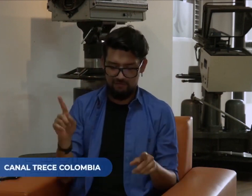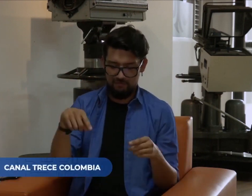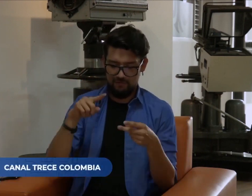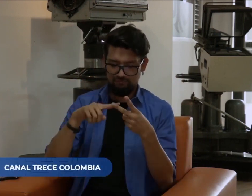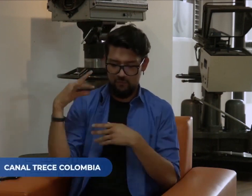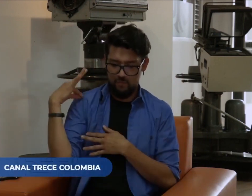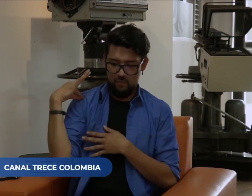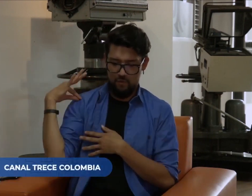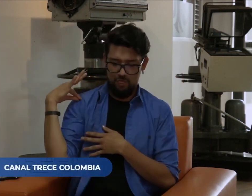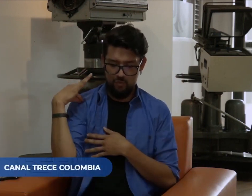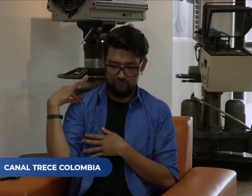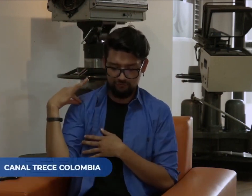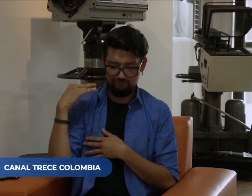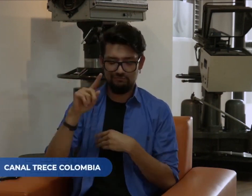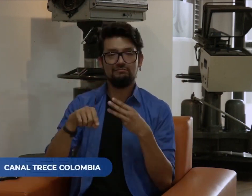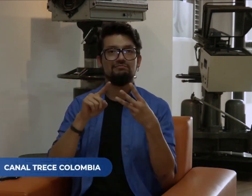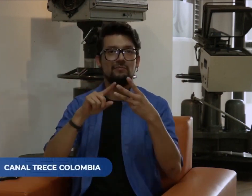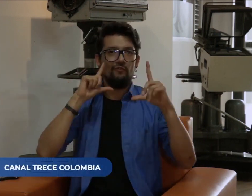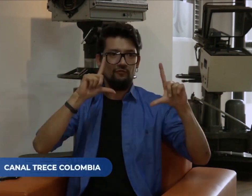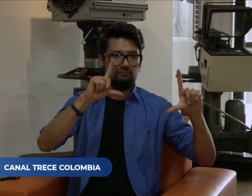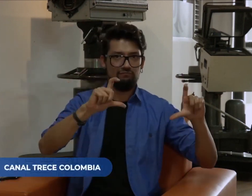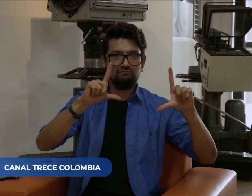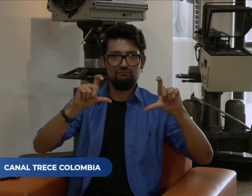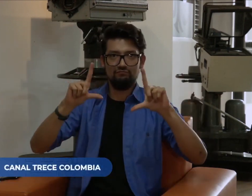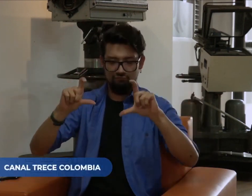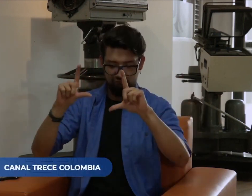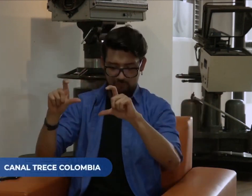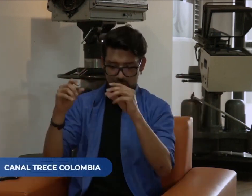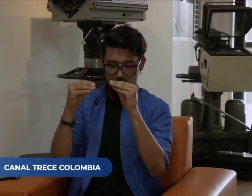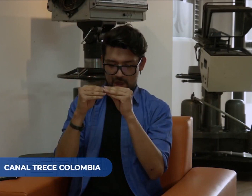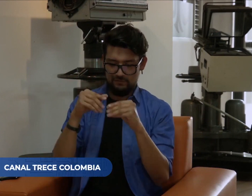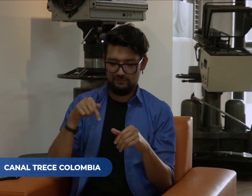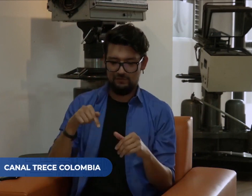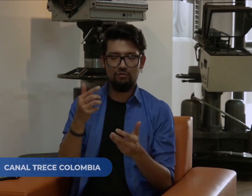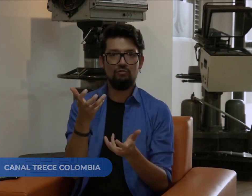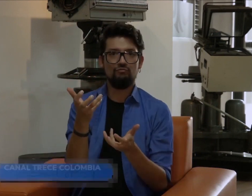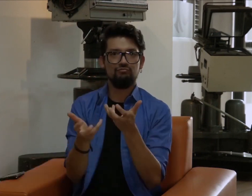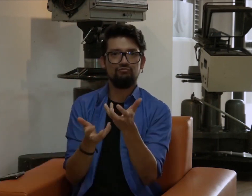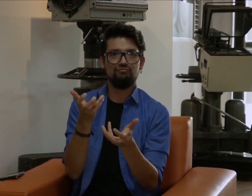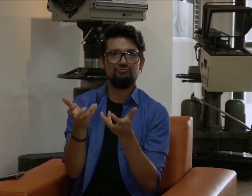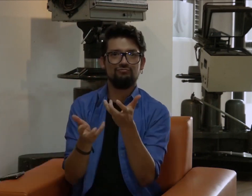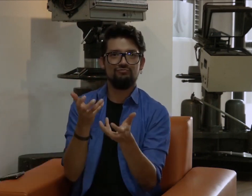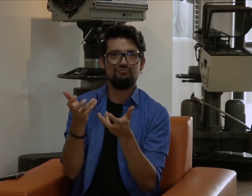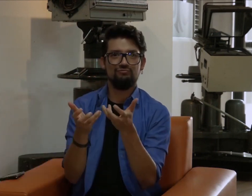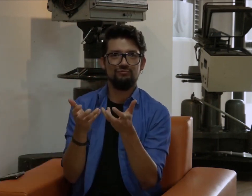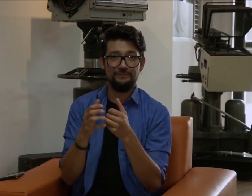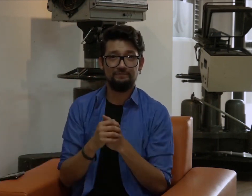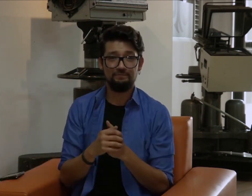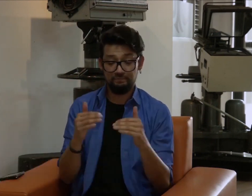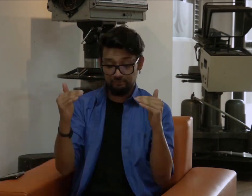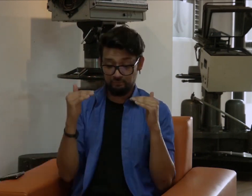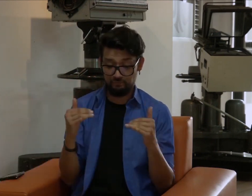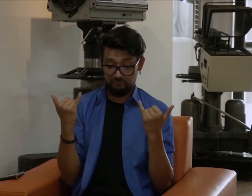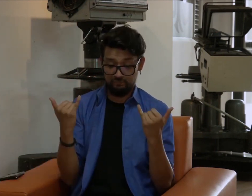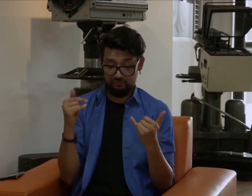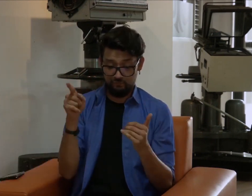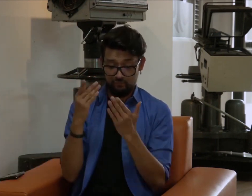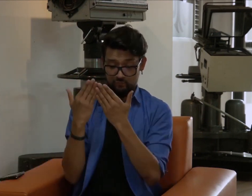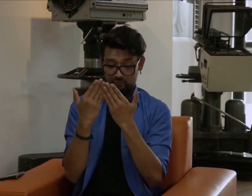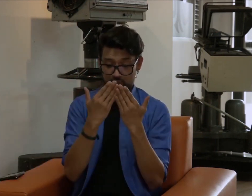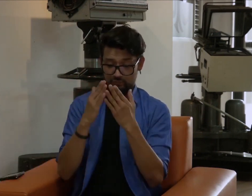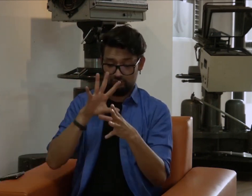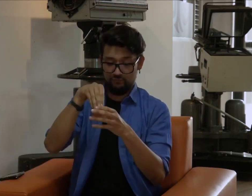gastronomía. 11. Estudió fotografía en la Facultad de Bellas Artes de la Universidad Nacional y fotomecánica en el Sena.